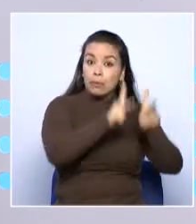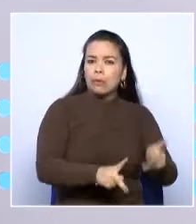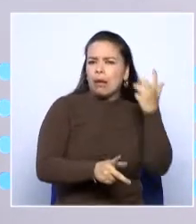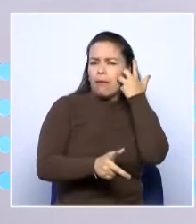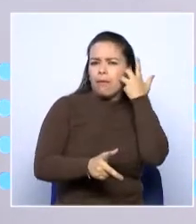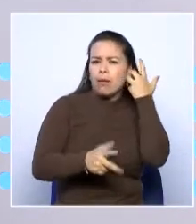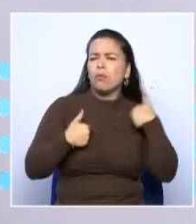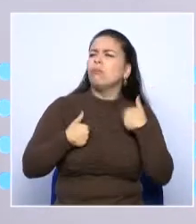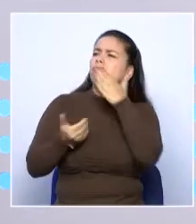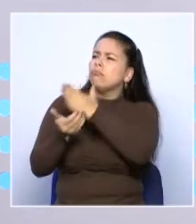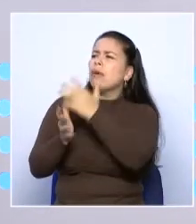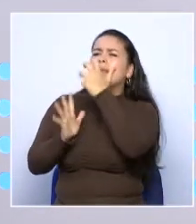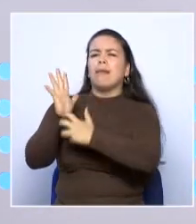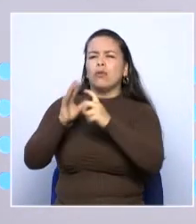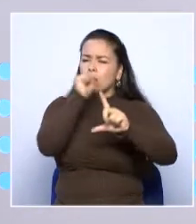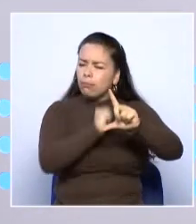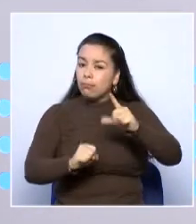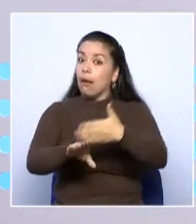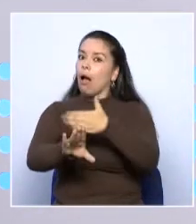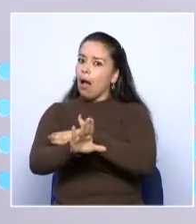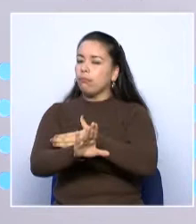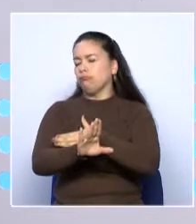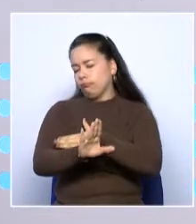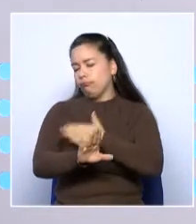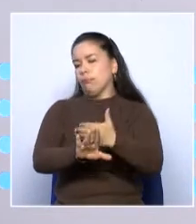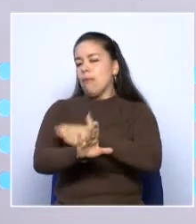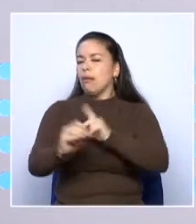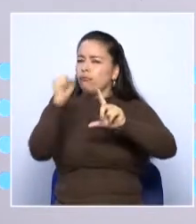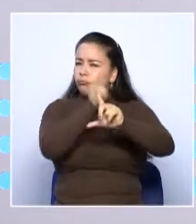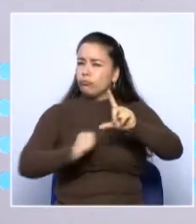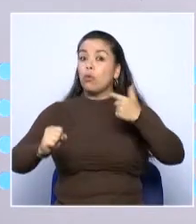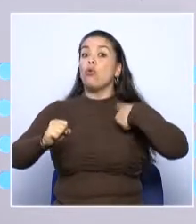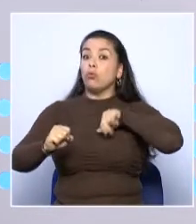el diagnóstico ecográfico preventivo. Y